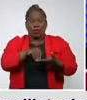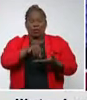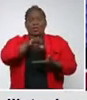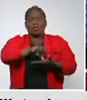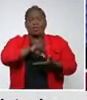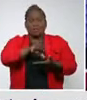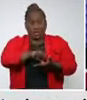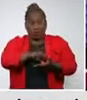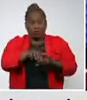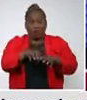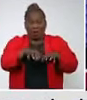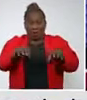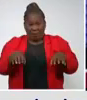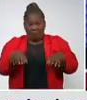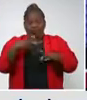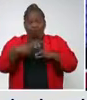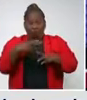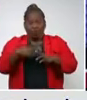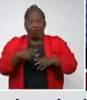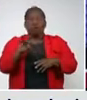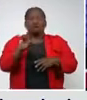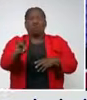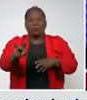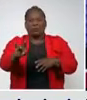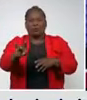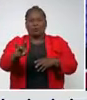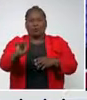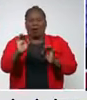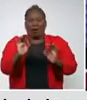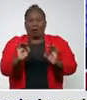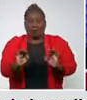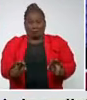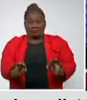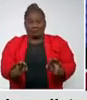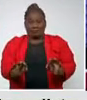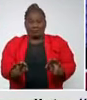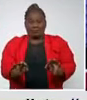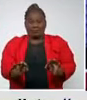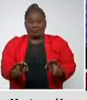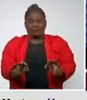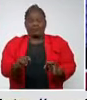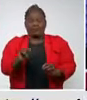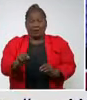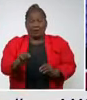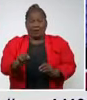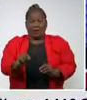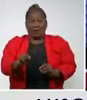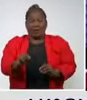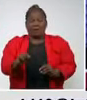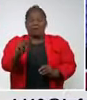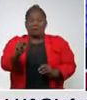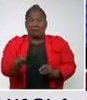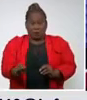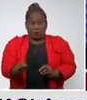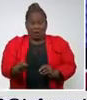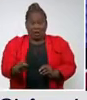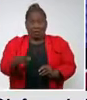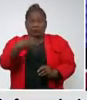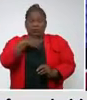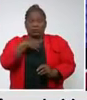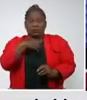sospechosos. A los pacientes sospechosos, acuérdate, manifestaciones clínicas y